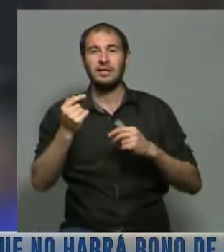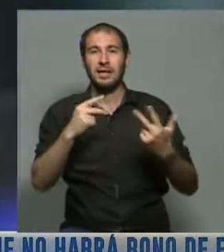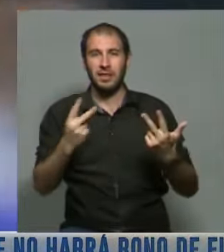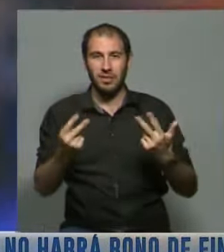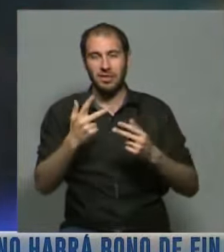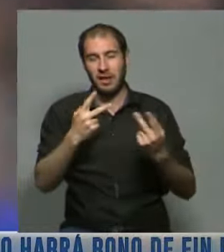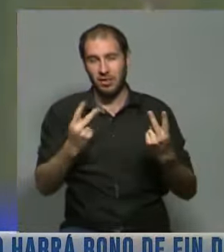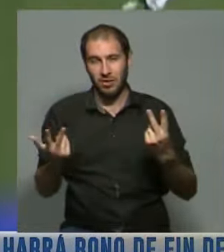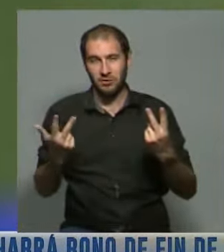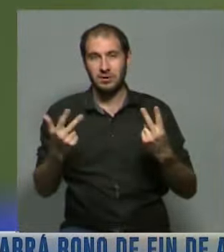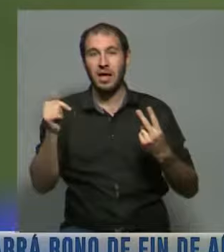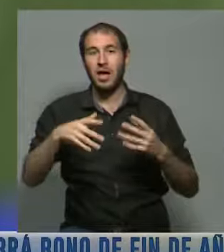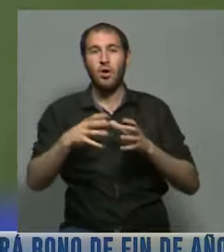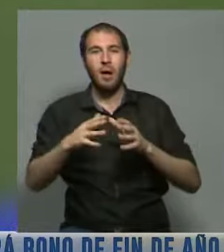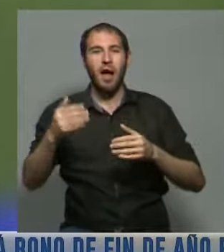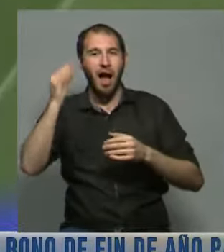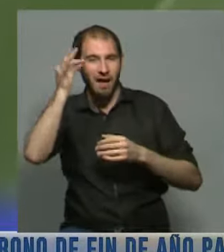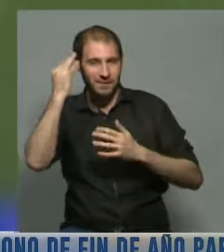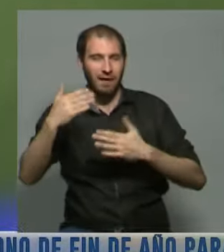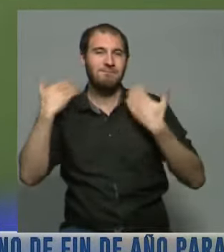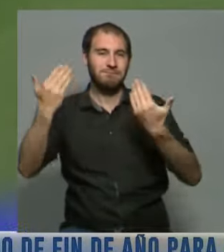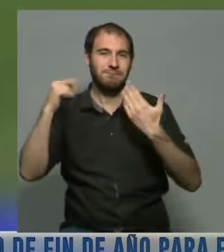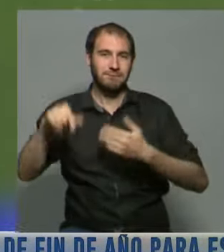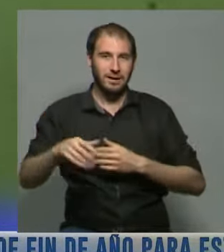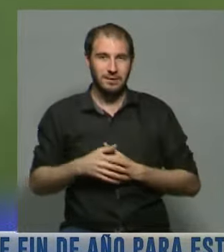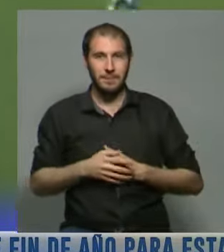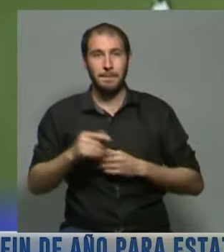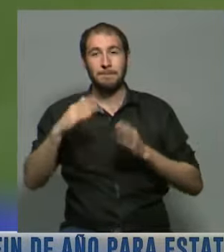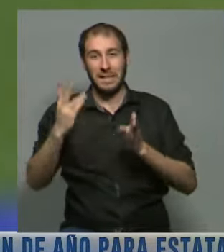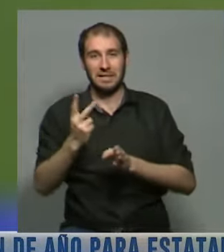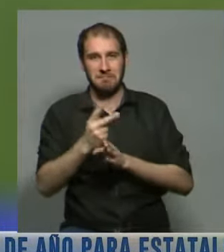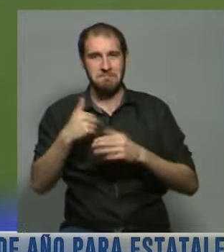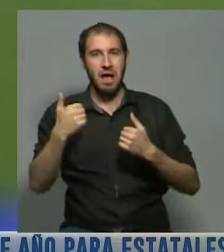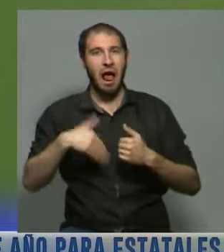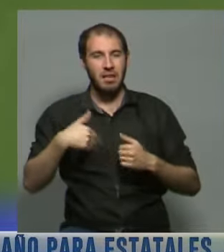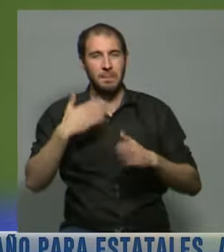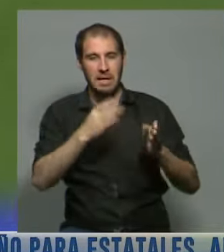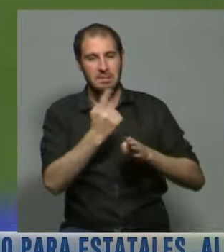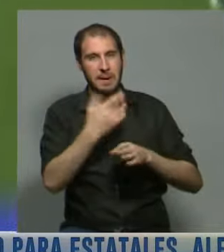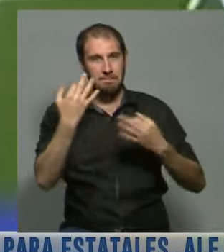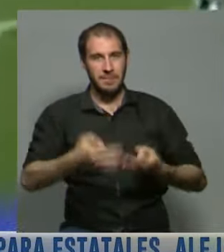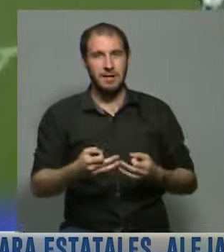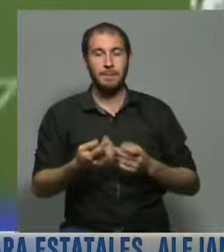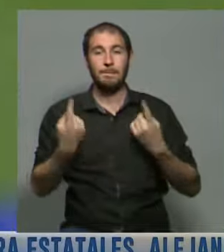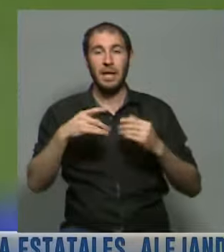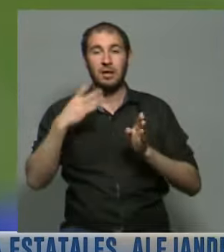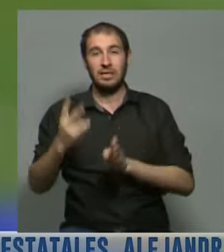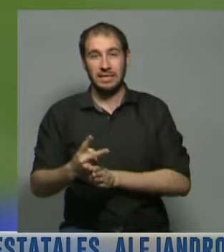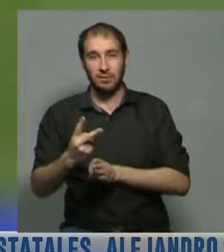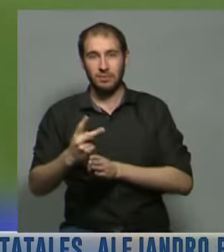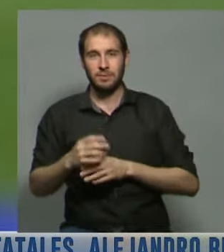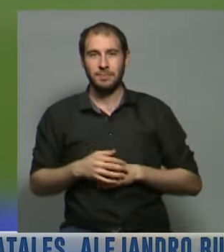3-2. El festejo del equipo africano, que tuvo un gran segundo tiempo. Argentina jugó un buen primer tiempo, pero en el segundo